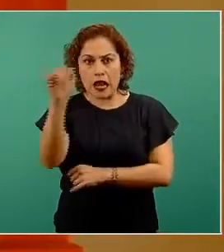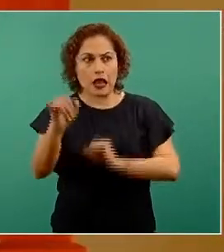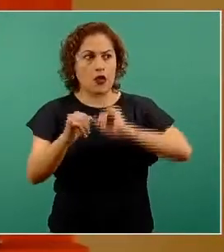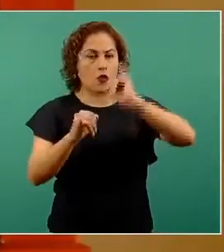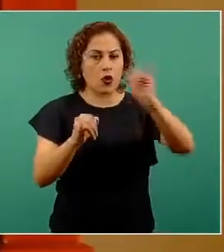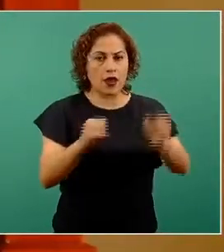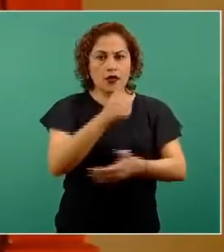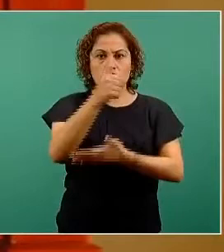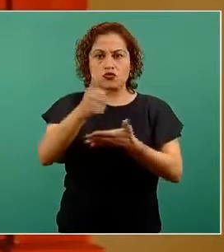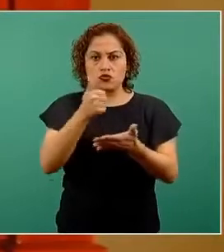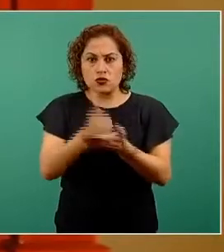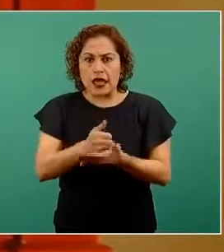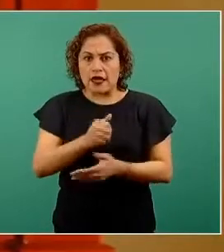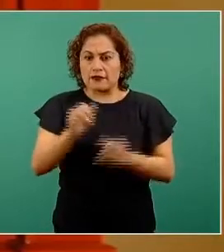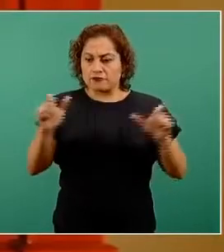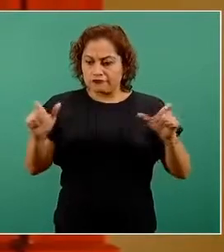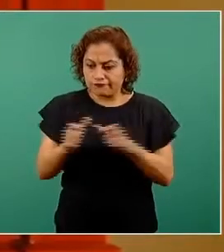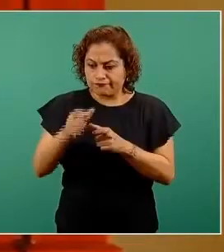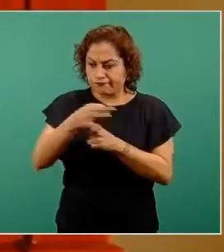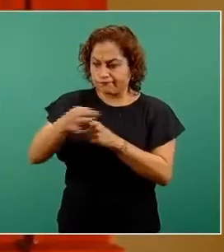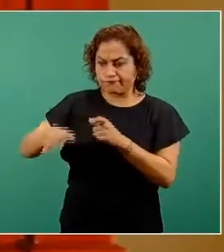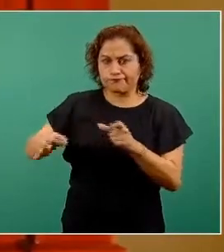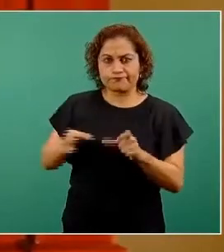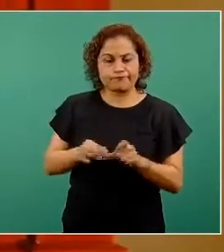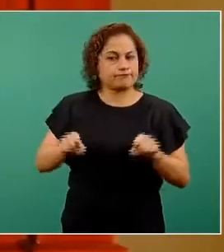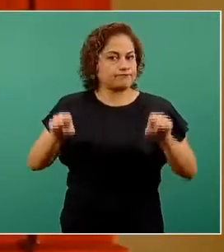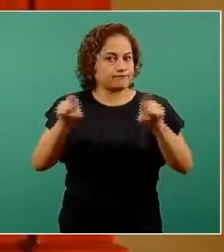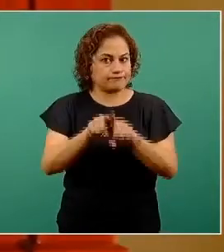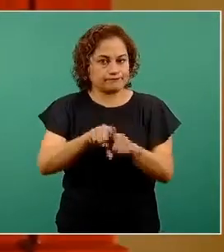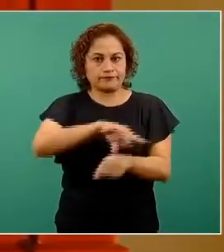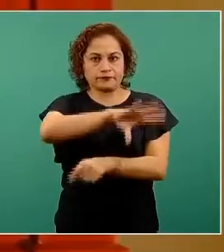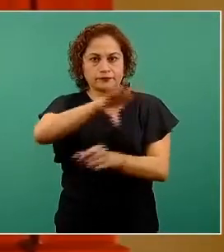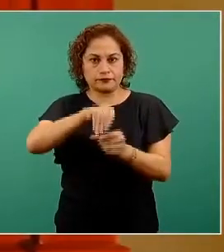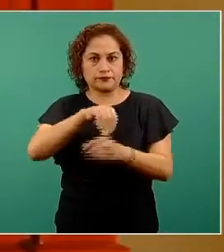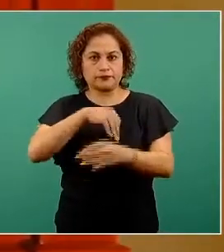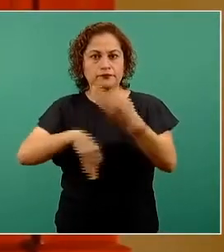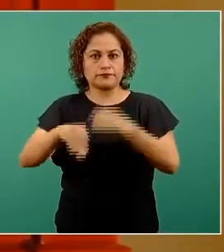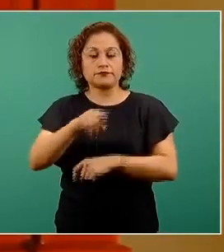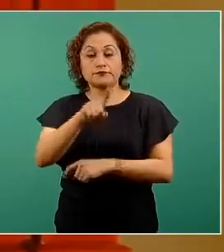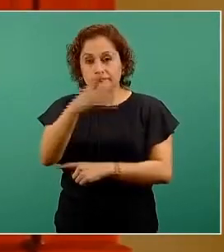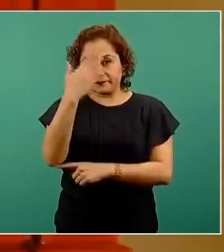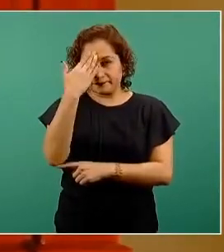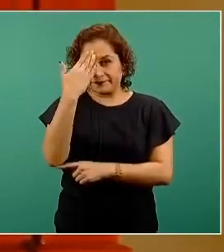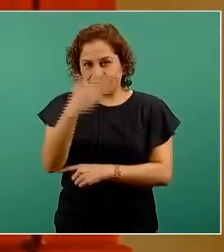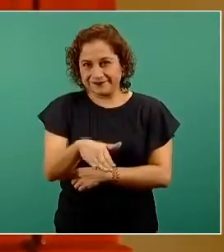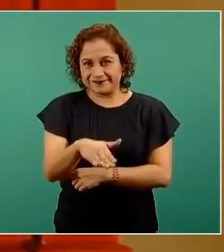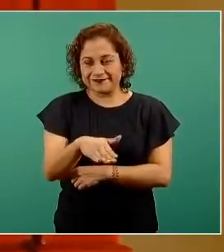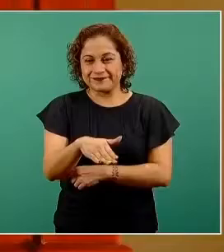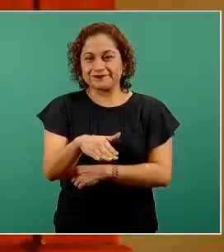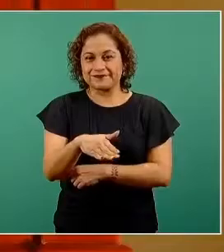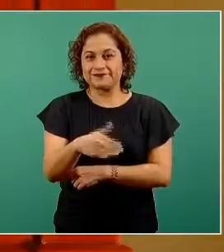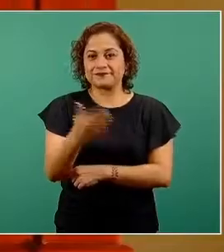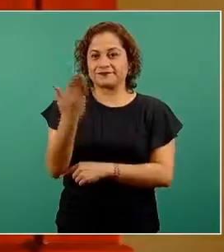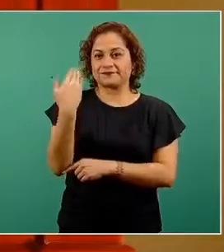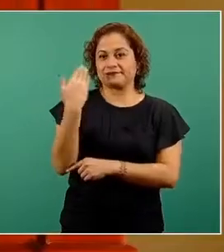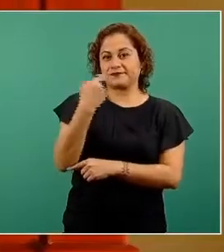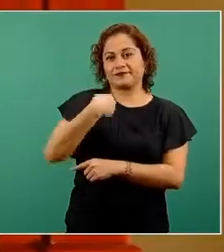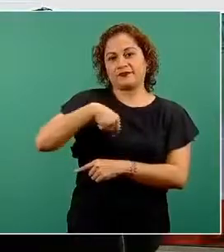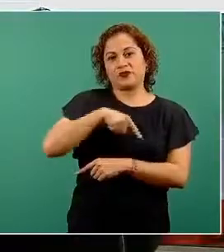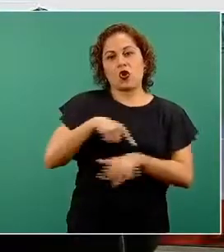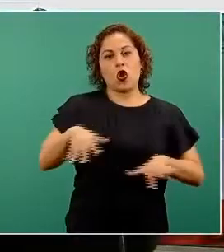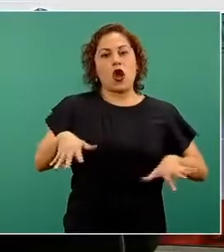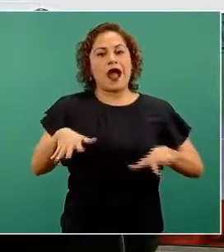ciudades y también metrópolis. Recordar que hicimos un cambio de táctica, no de estrategia.